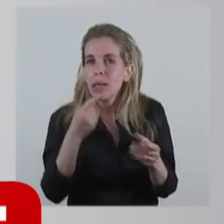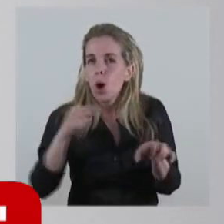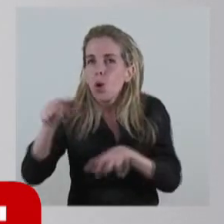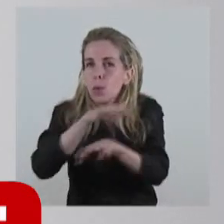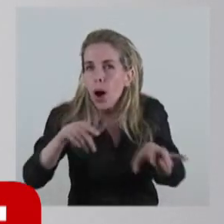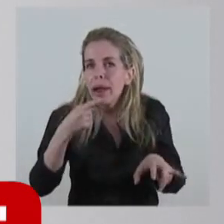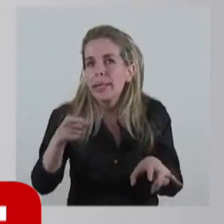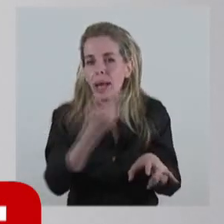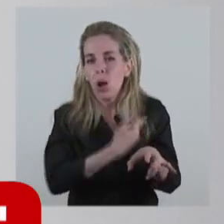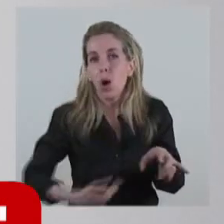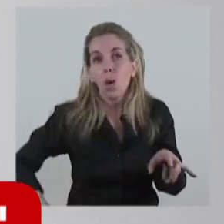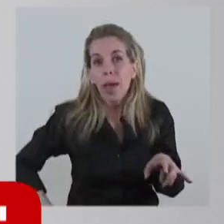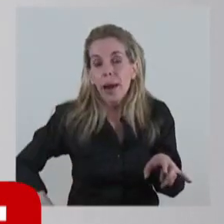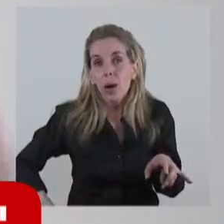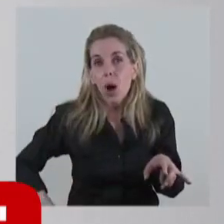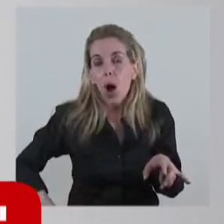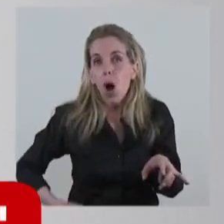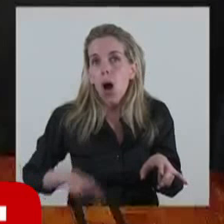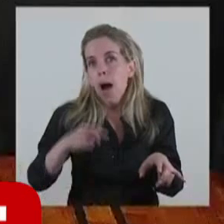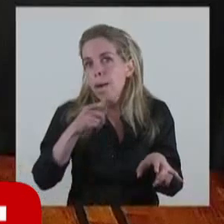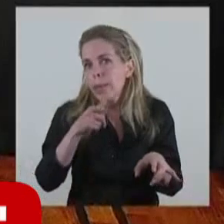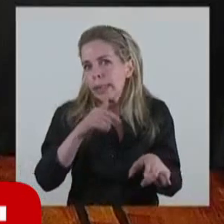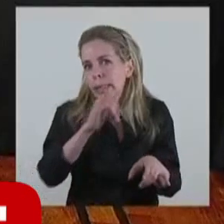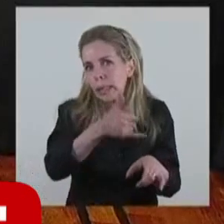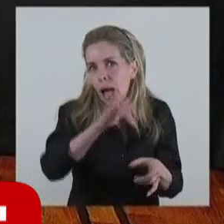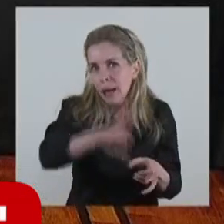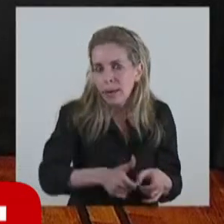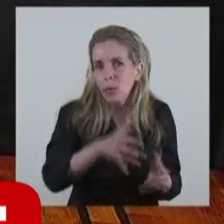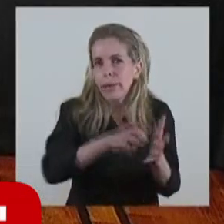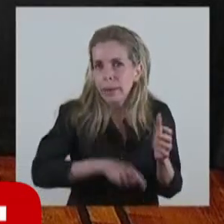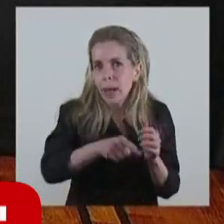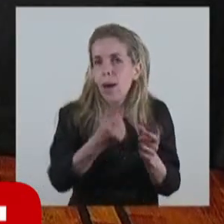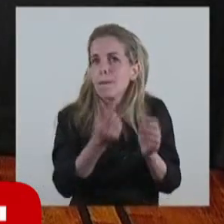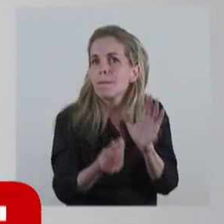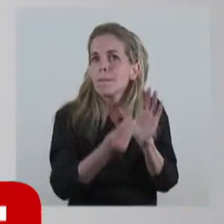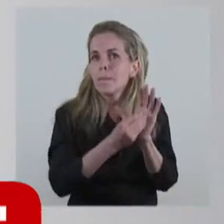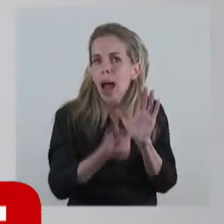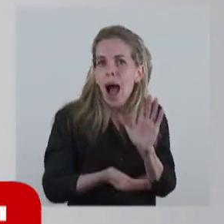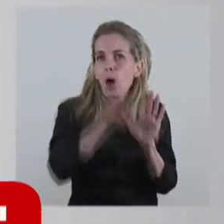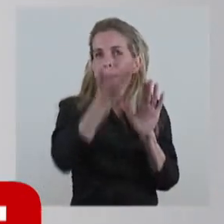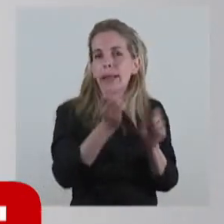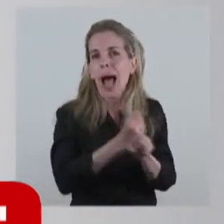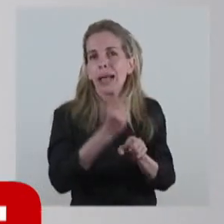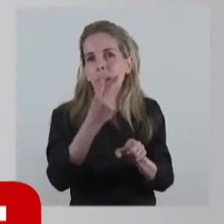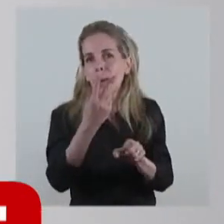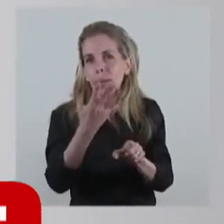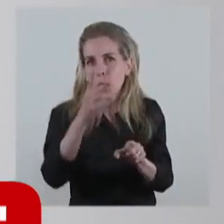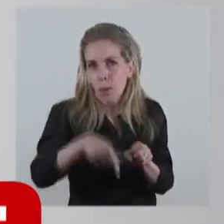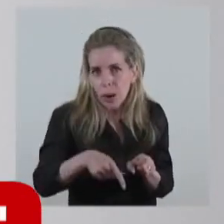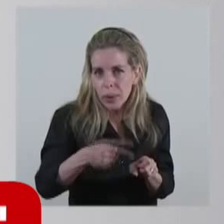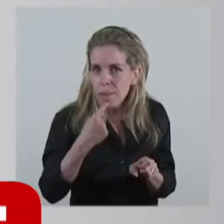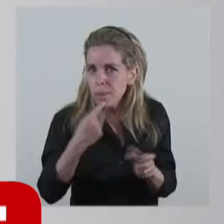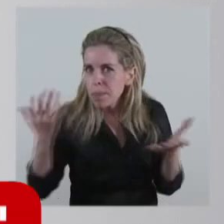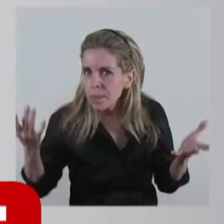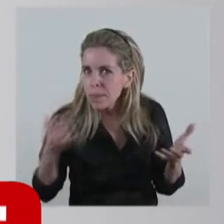gobierno dé vía libre a un aumento de precios. Se exigía hasta el 25%. ¿Podría haber suba de